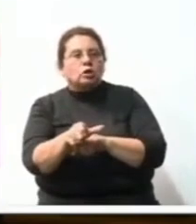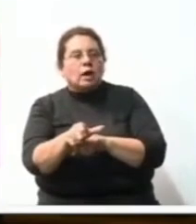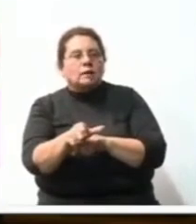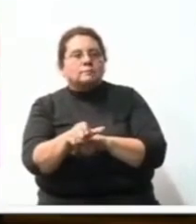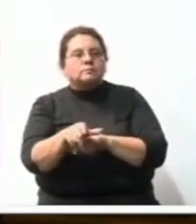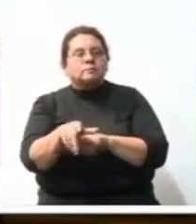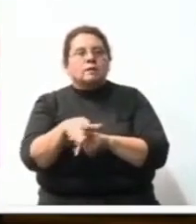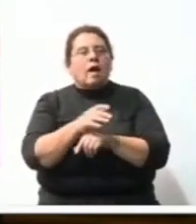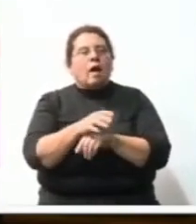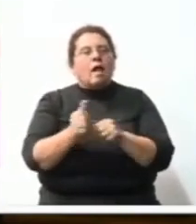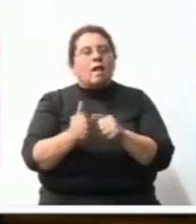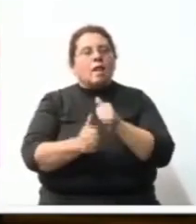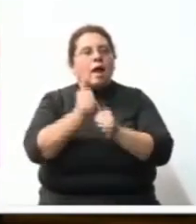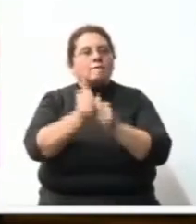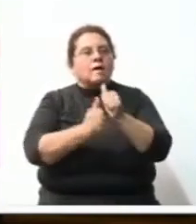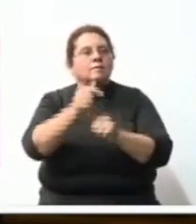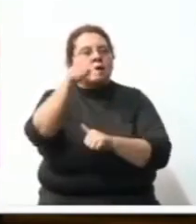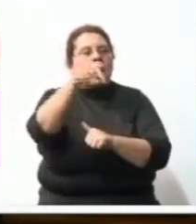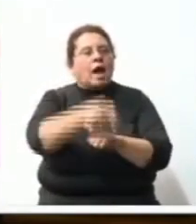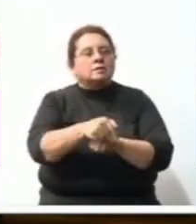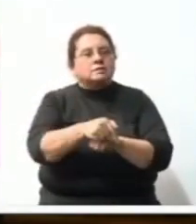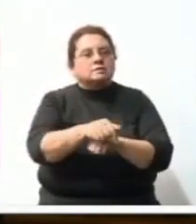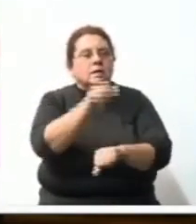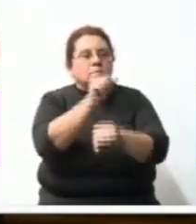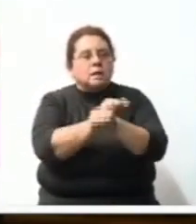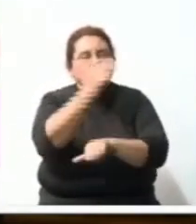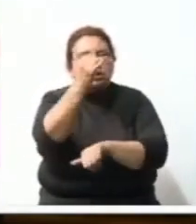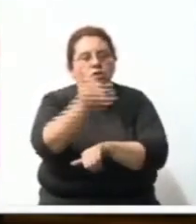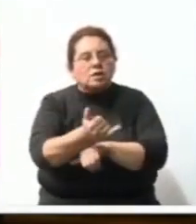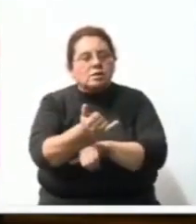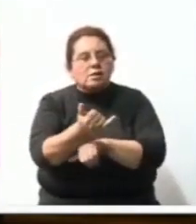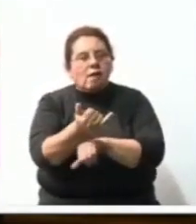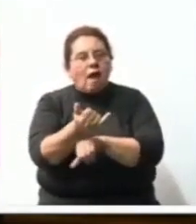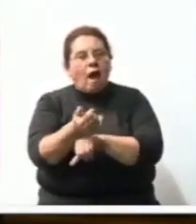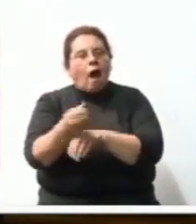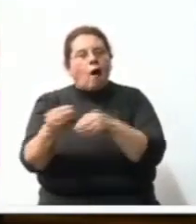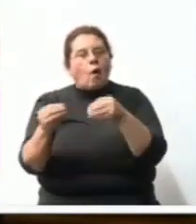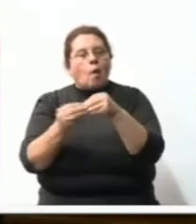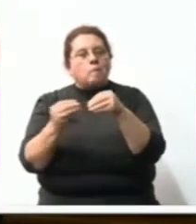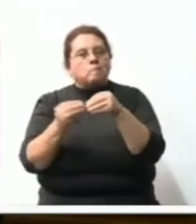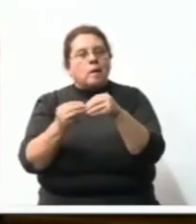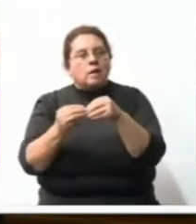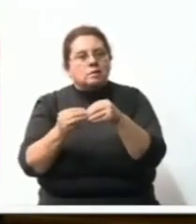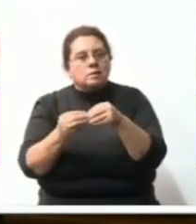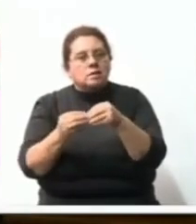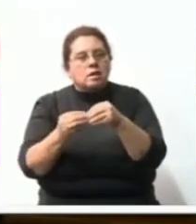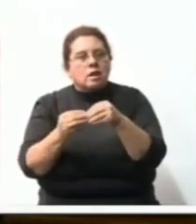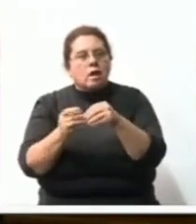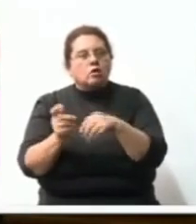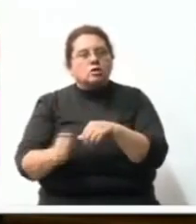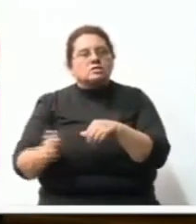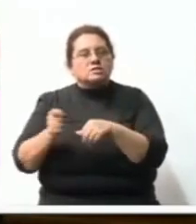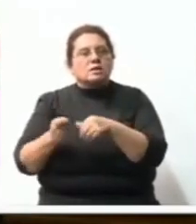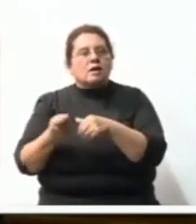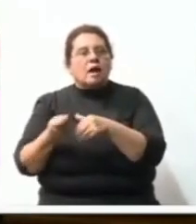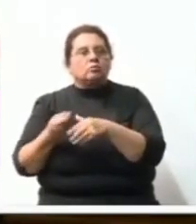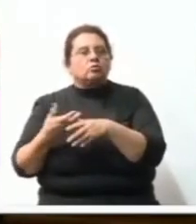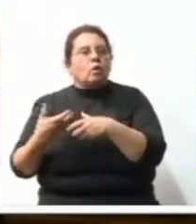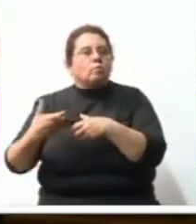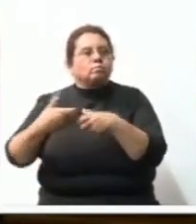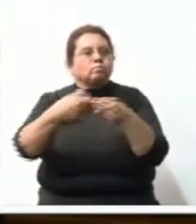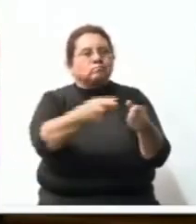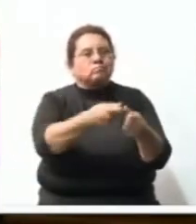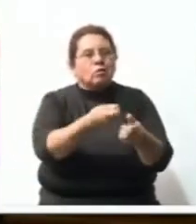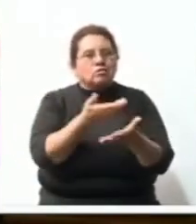de tensión en sus fábricas que entregaban a nuestros compañeros delegados que hacían las listas negras esos mismos